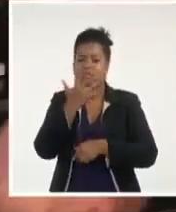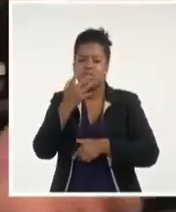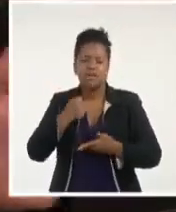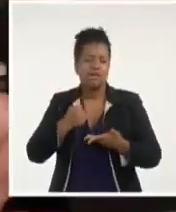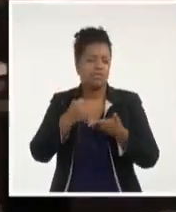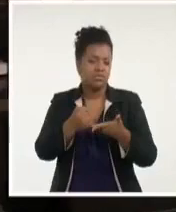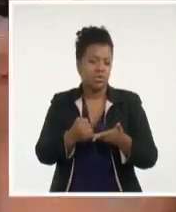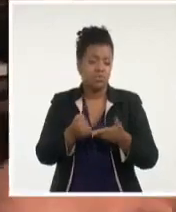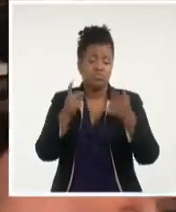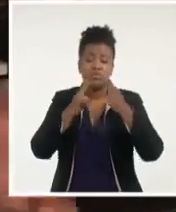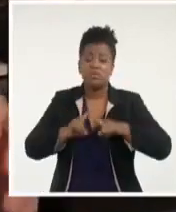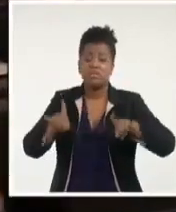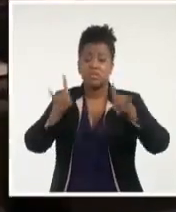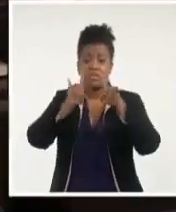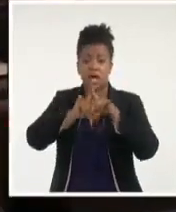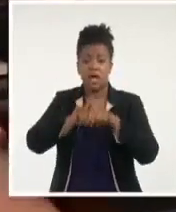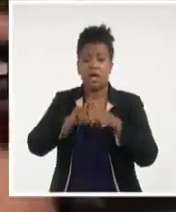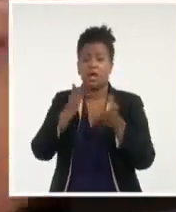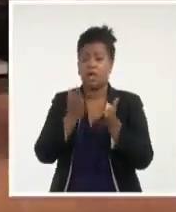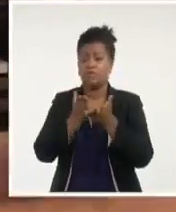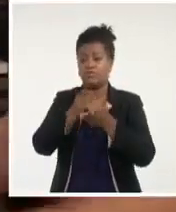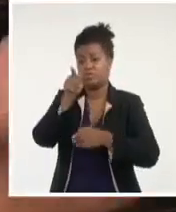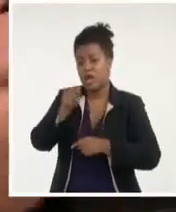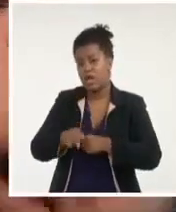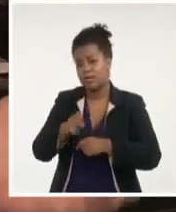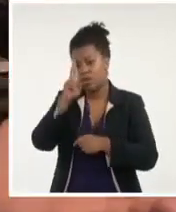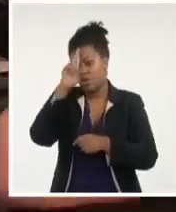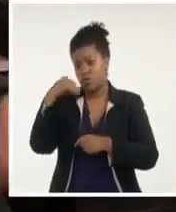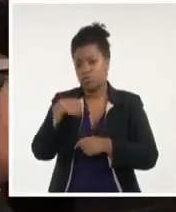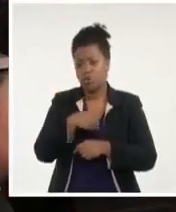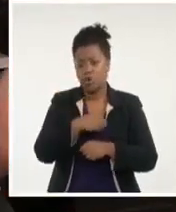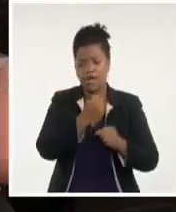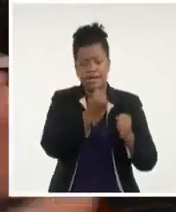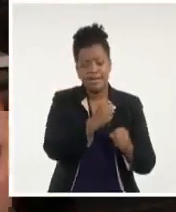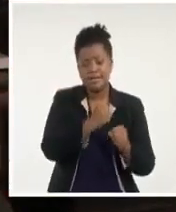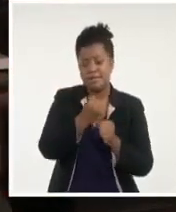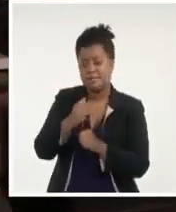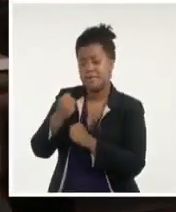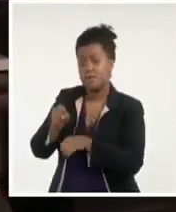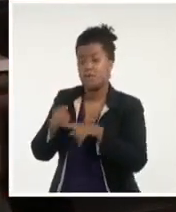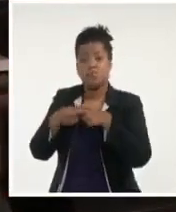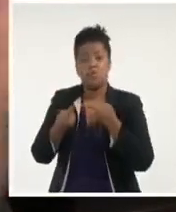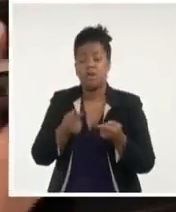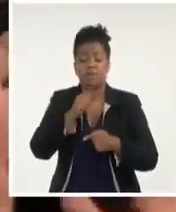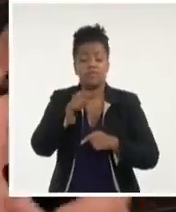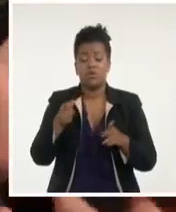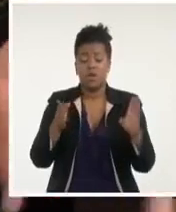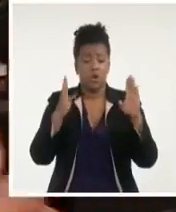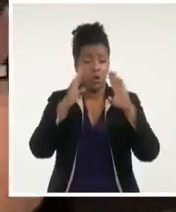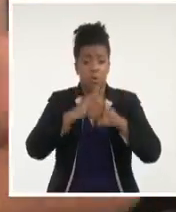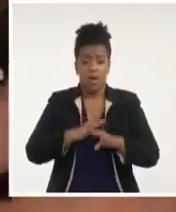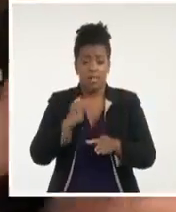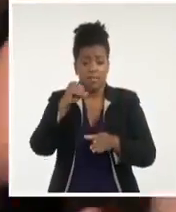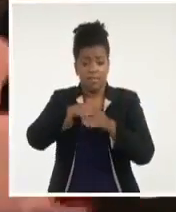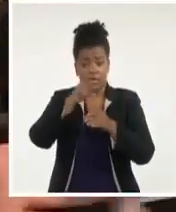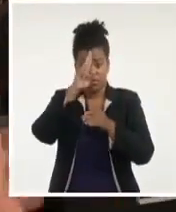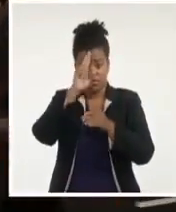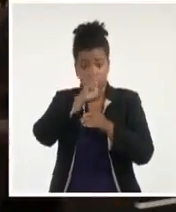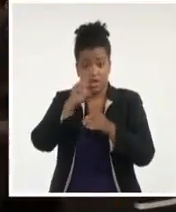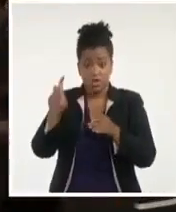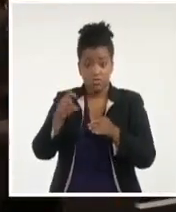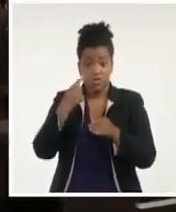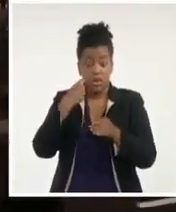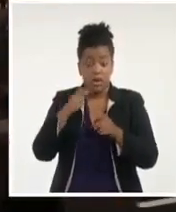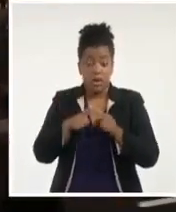universitarios, profesores, doctores en ciencia, los que incluso limpian las habitaciones porque no hay personal dentro de salud para asimilar el crecimiento